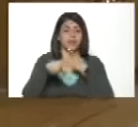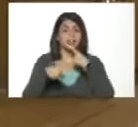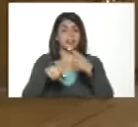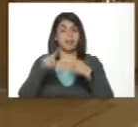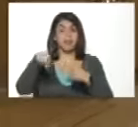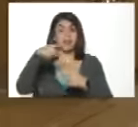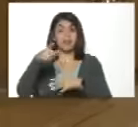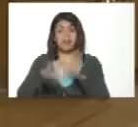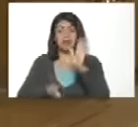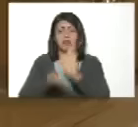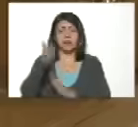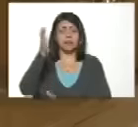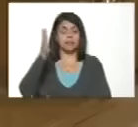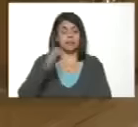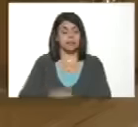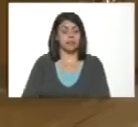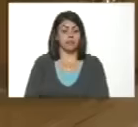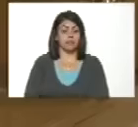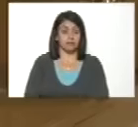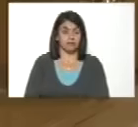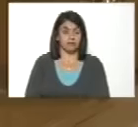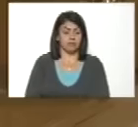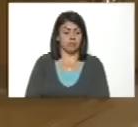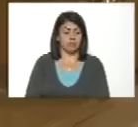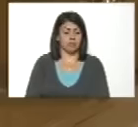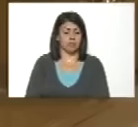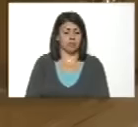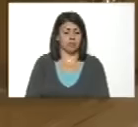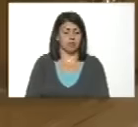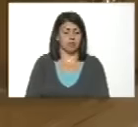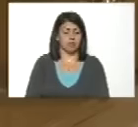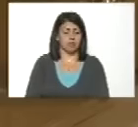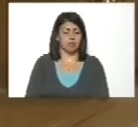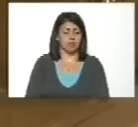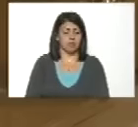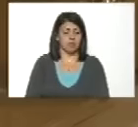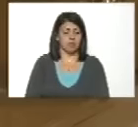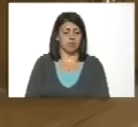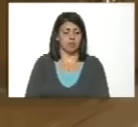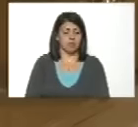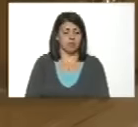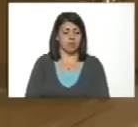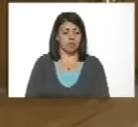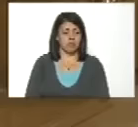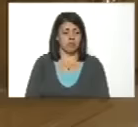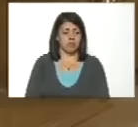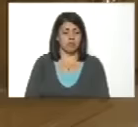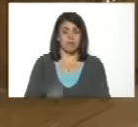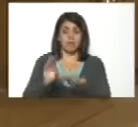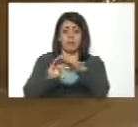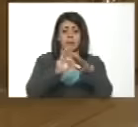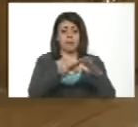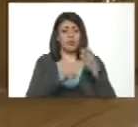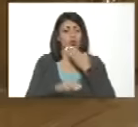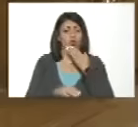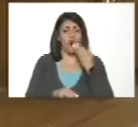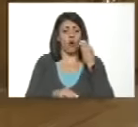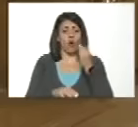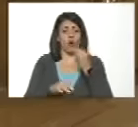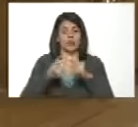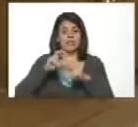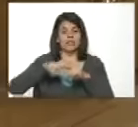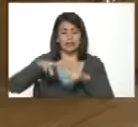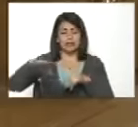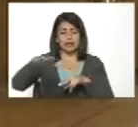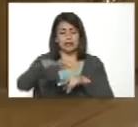mañana te vas. los que llamaron a jóvenes, niños